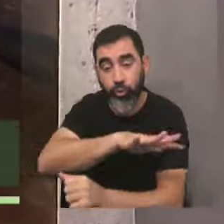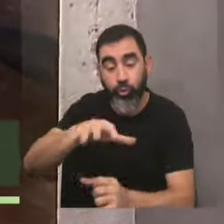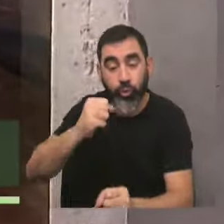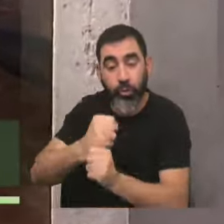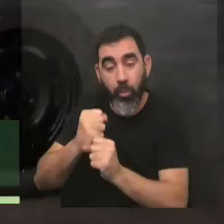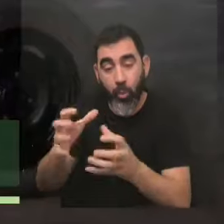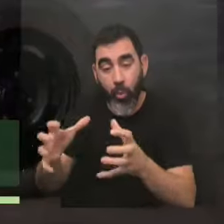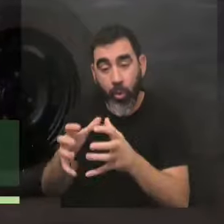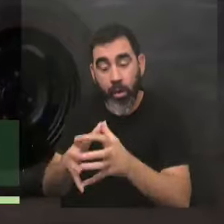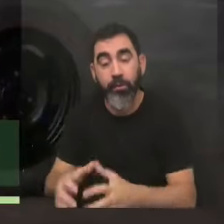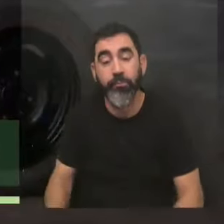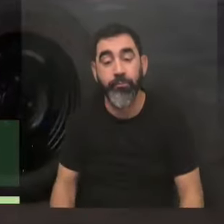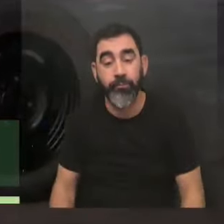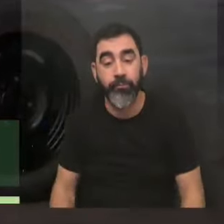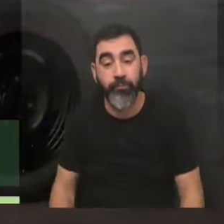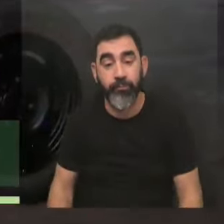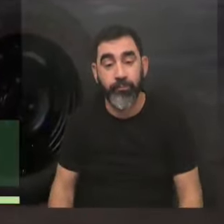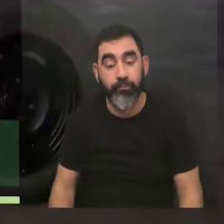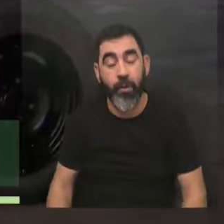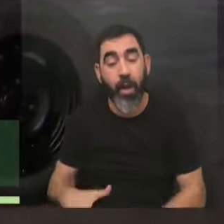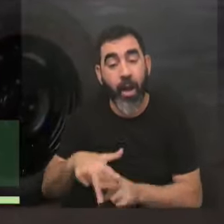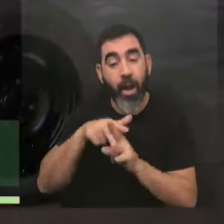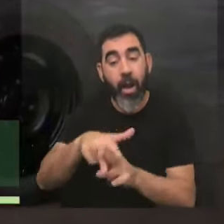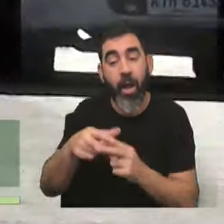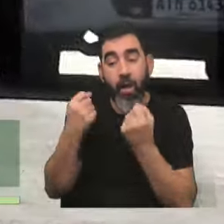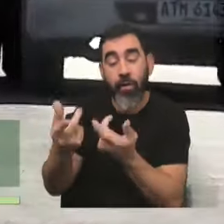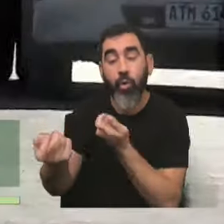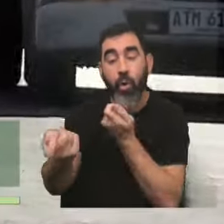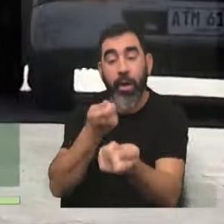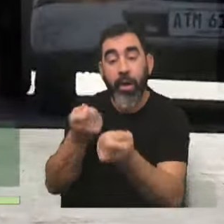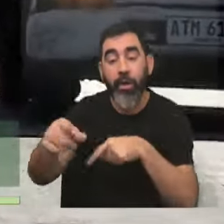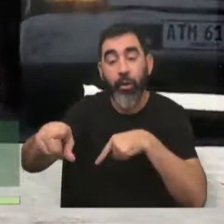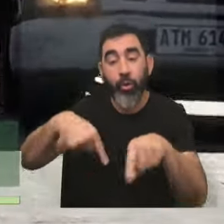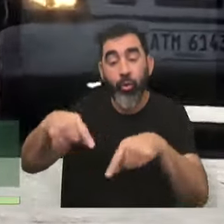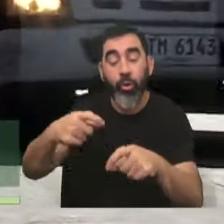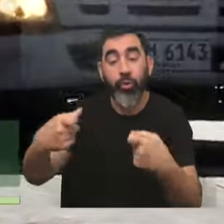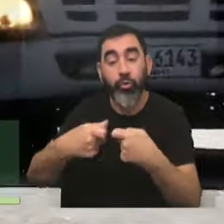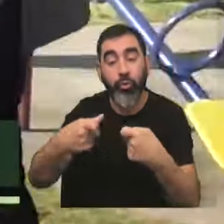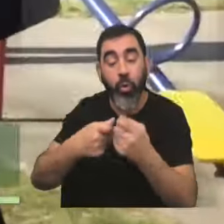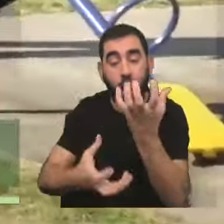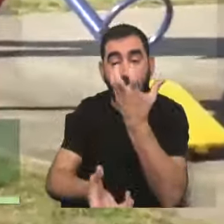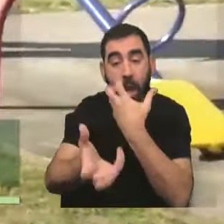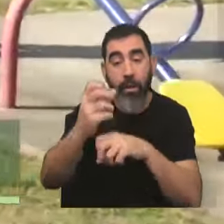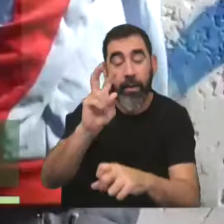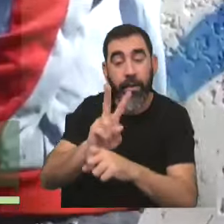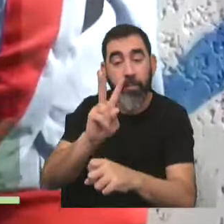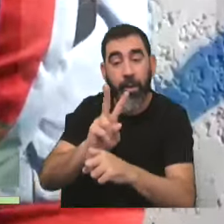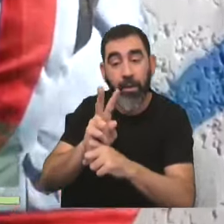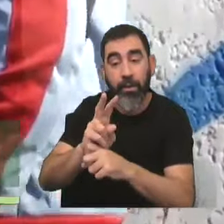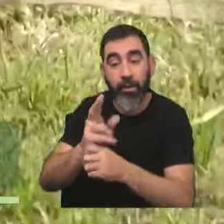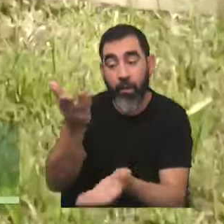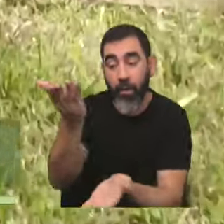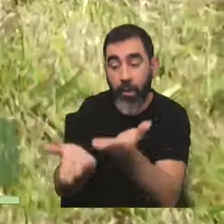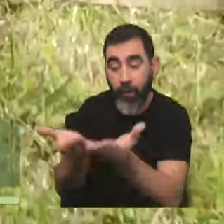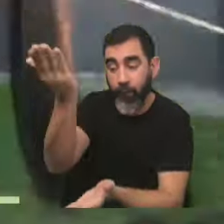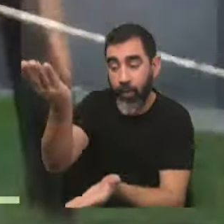equipo multidisciplinario Los caballos entregados son gestionados en coordinación con la asociación animalista libera que es la encargada de evaluar las